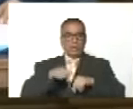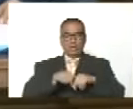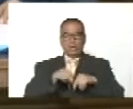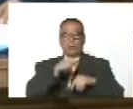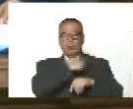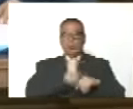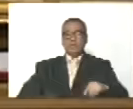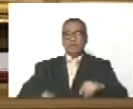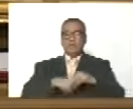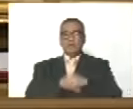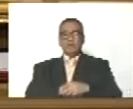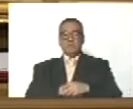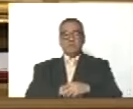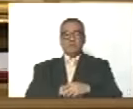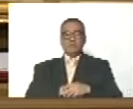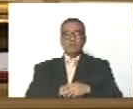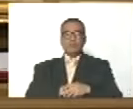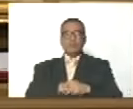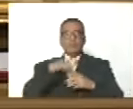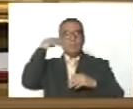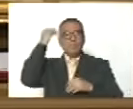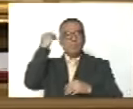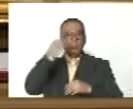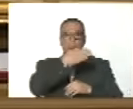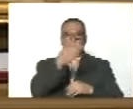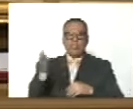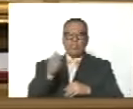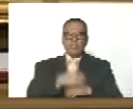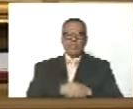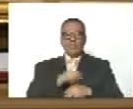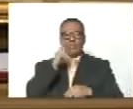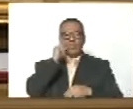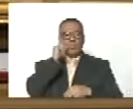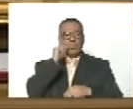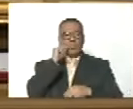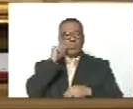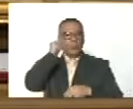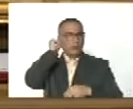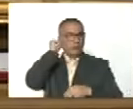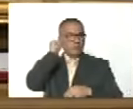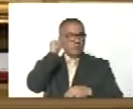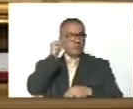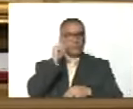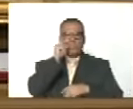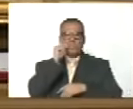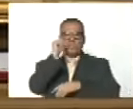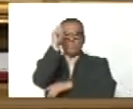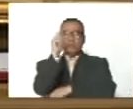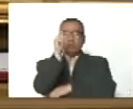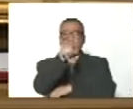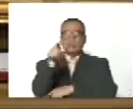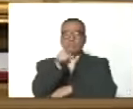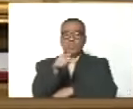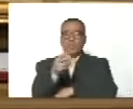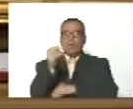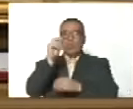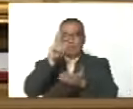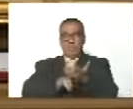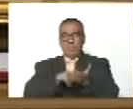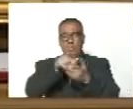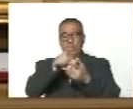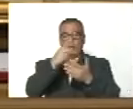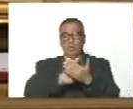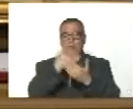ciudadano presidente. En consideración, las honorables diputadas y los honorables diputados que estén a favor